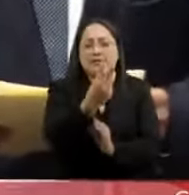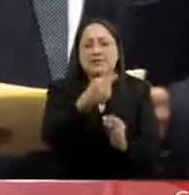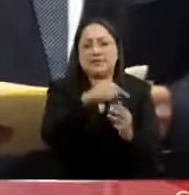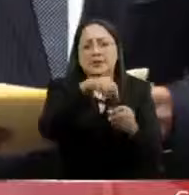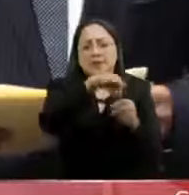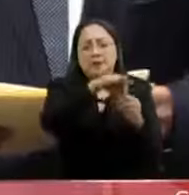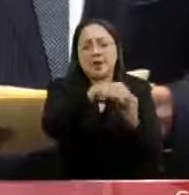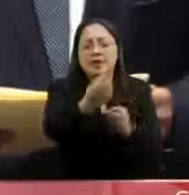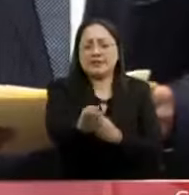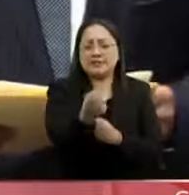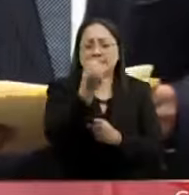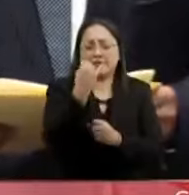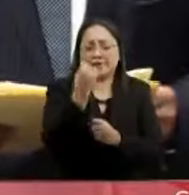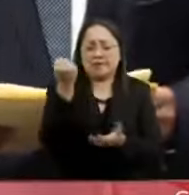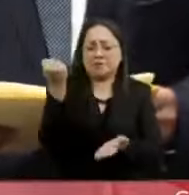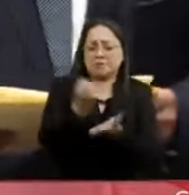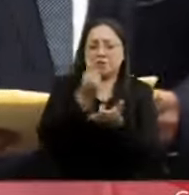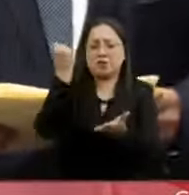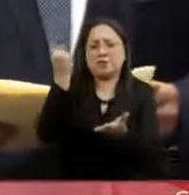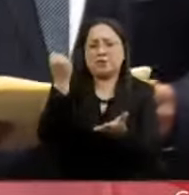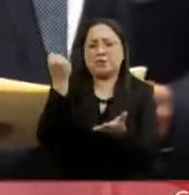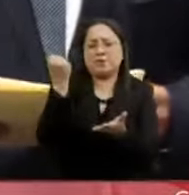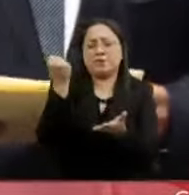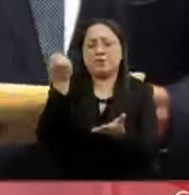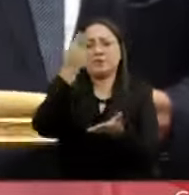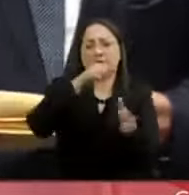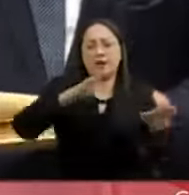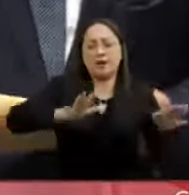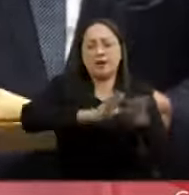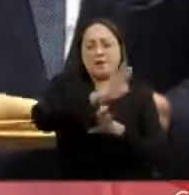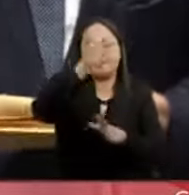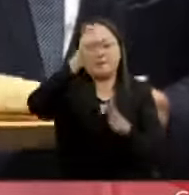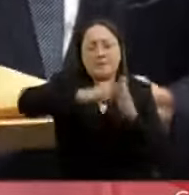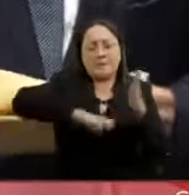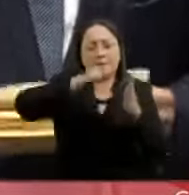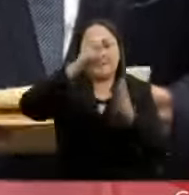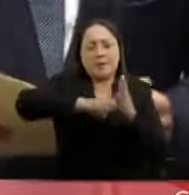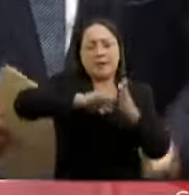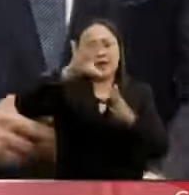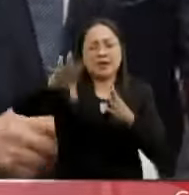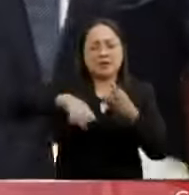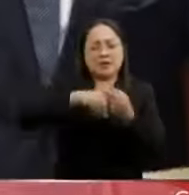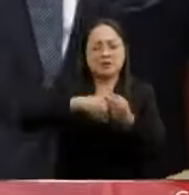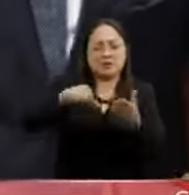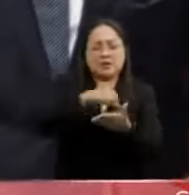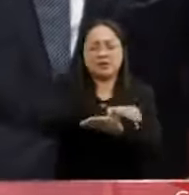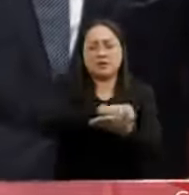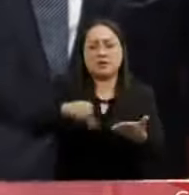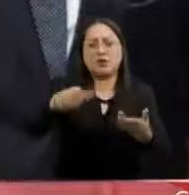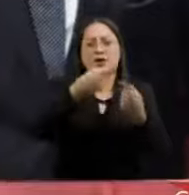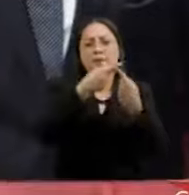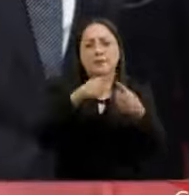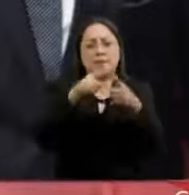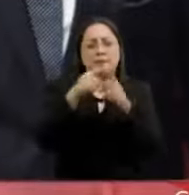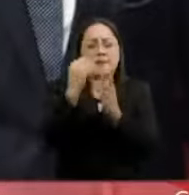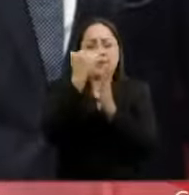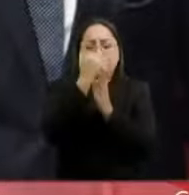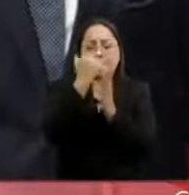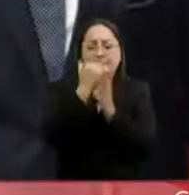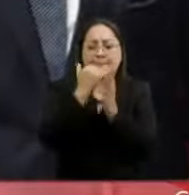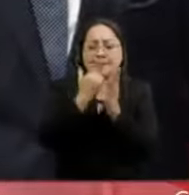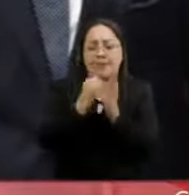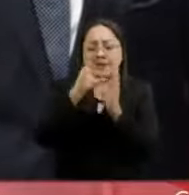recibidos aprueban el proyecto de decreto por el que se reforman, adicionan y derogan diversas disposiciones